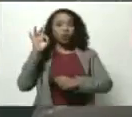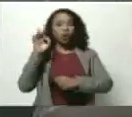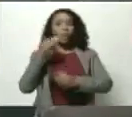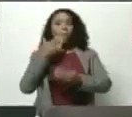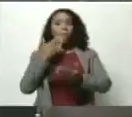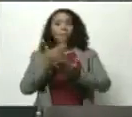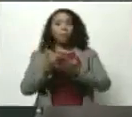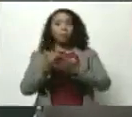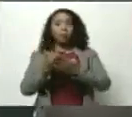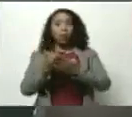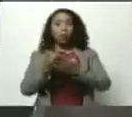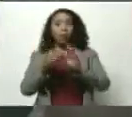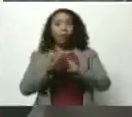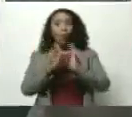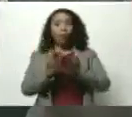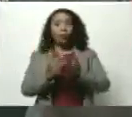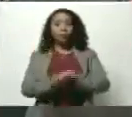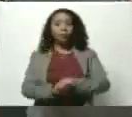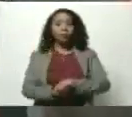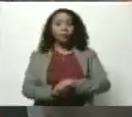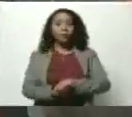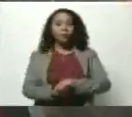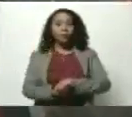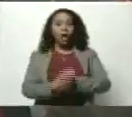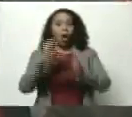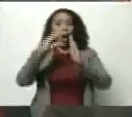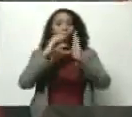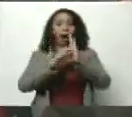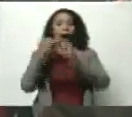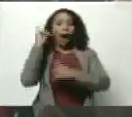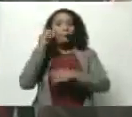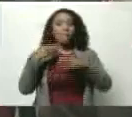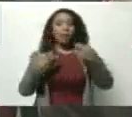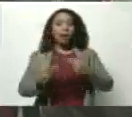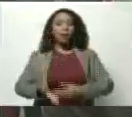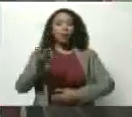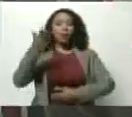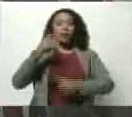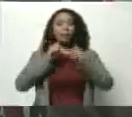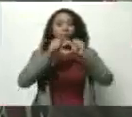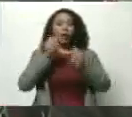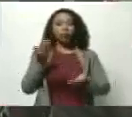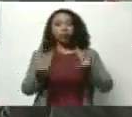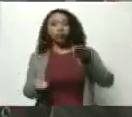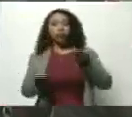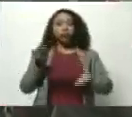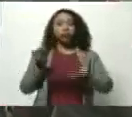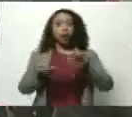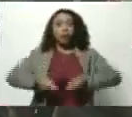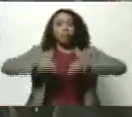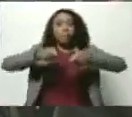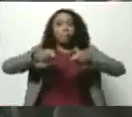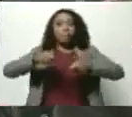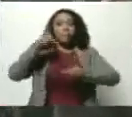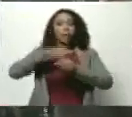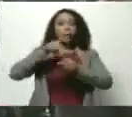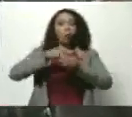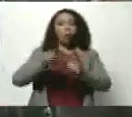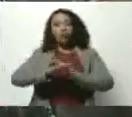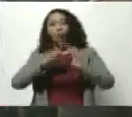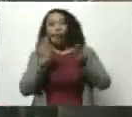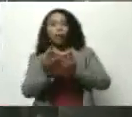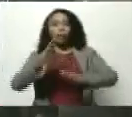considerando que la opep tiene un papel fundamental en mantener el equilibrio del mercado petrolero mundial en